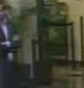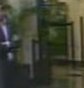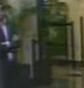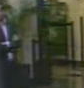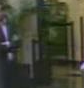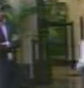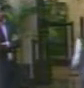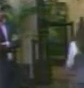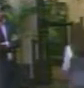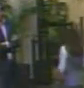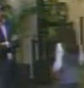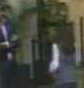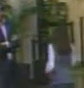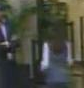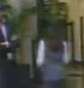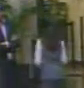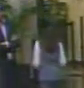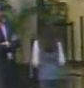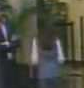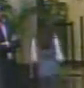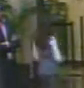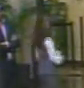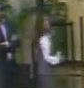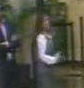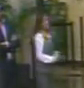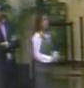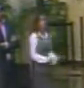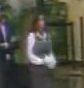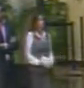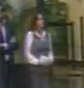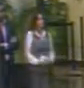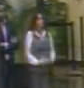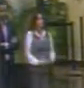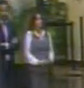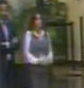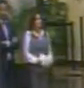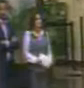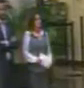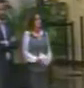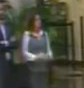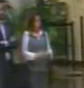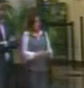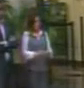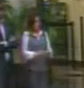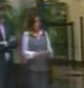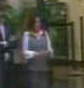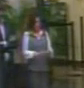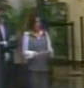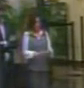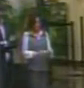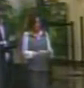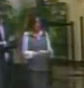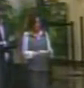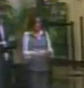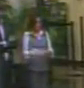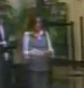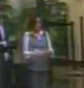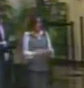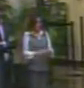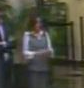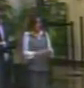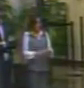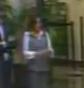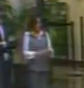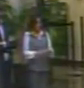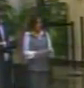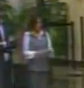Bueno, muy brevemente, porque podríamos pues, hablar mucho de la relación de la Unión Europea comercial y económica con otros países,